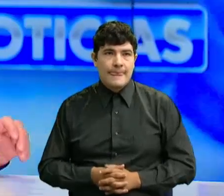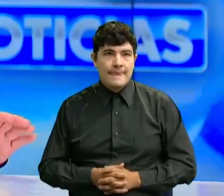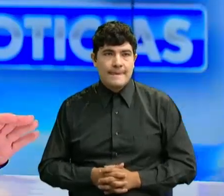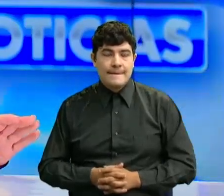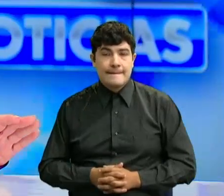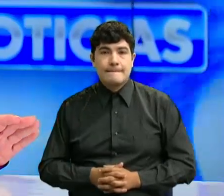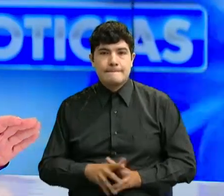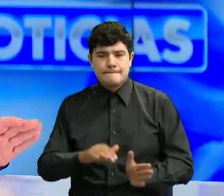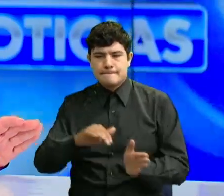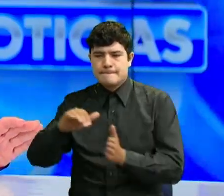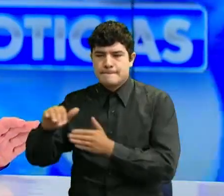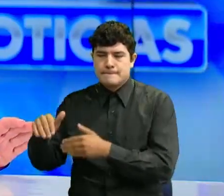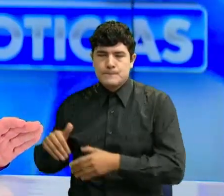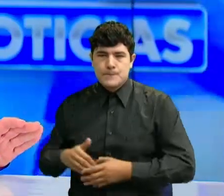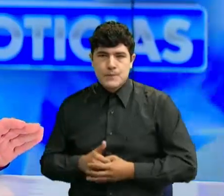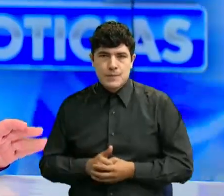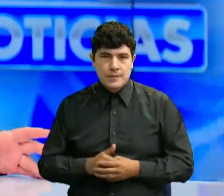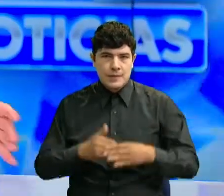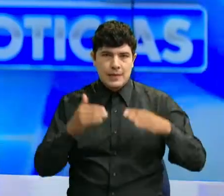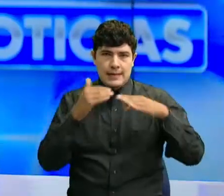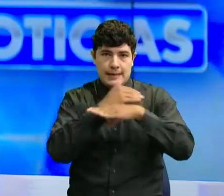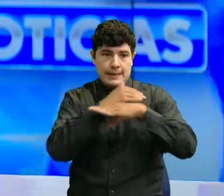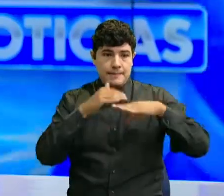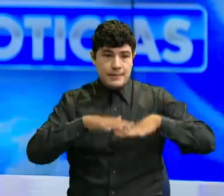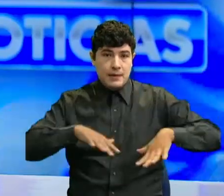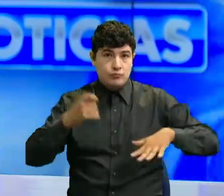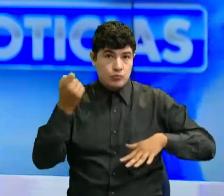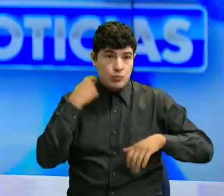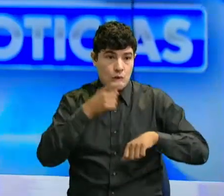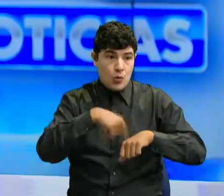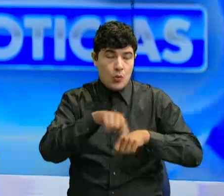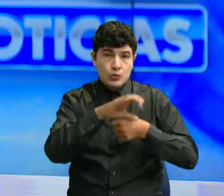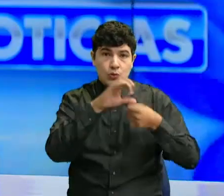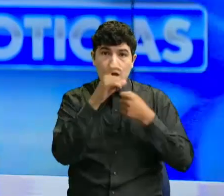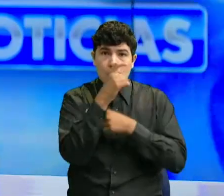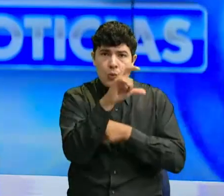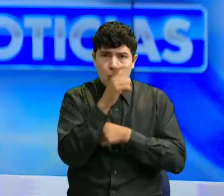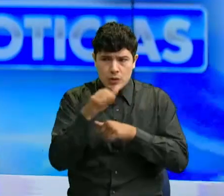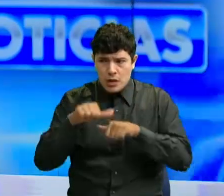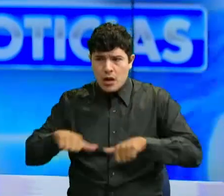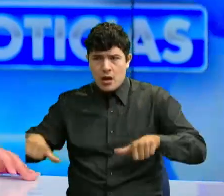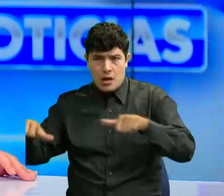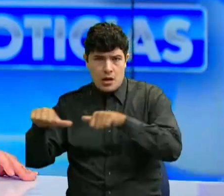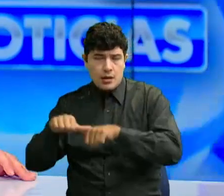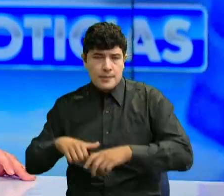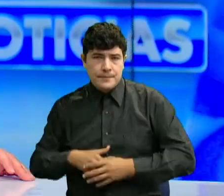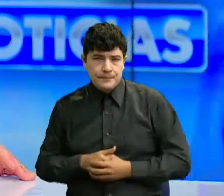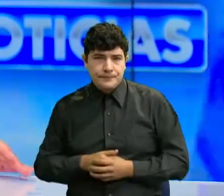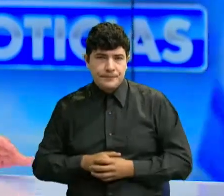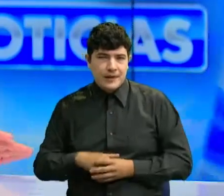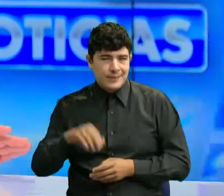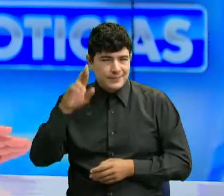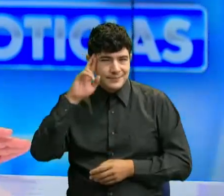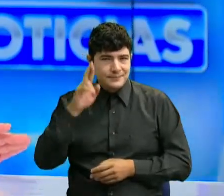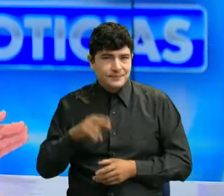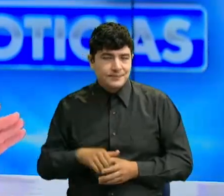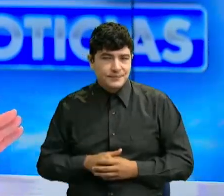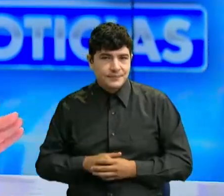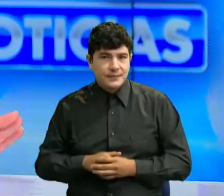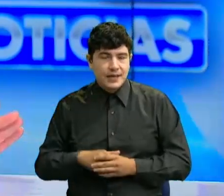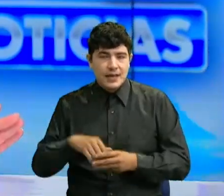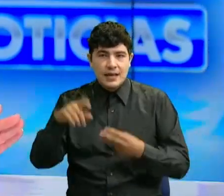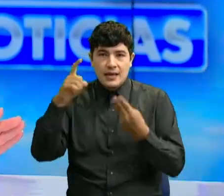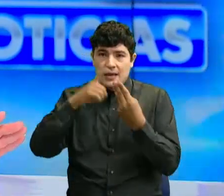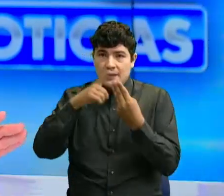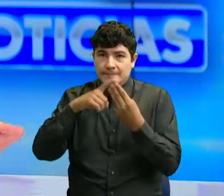Y en otros temas, varios accidentes viales se han presentado en las últimas horas en Cúcuta y el área metropolitana, por lo que las autoridades hacen un llamado a